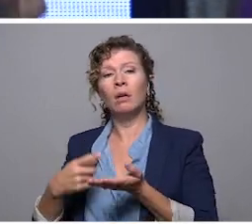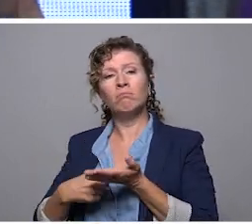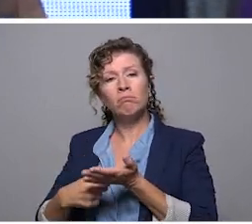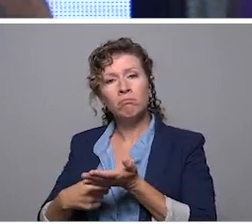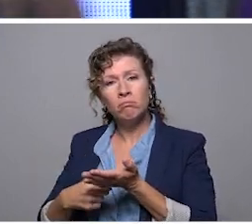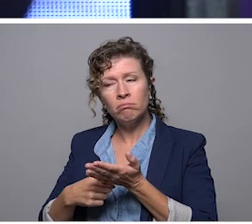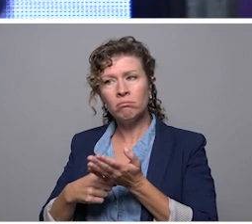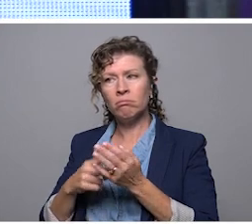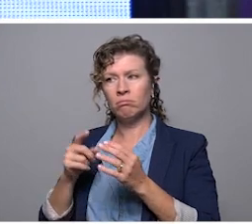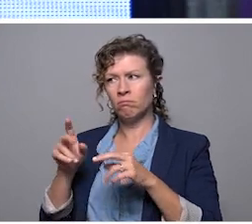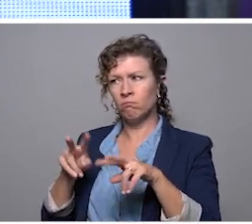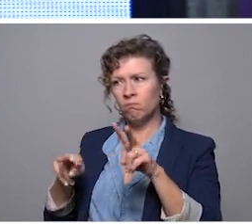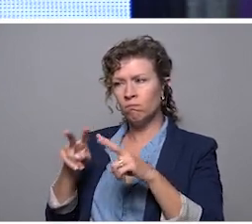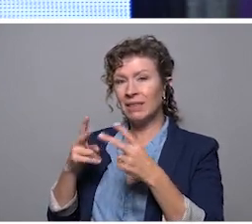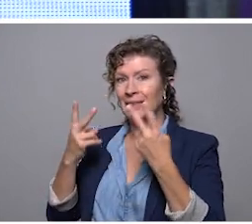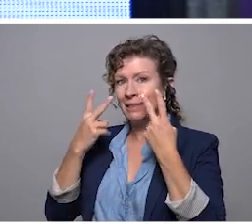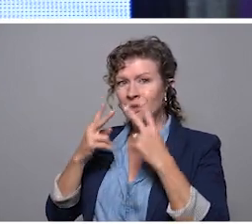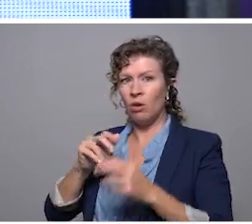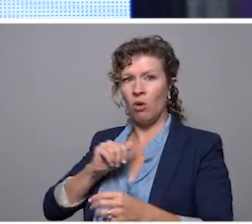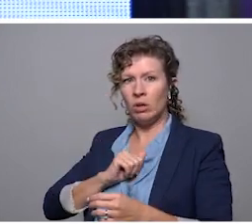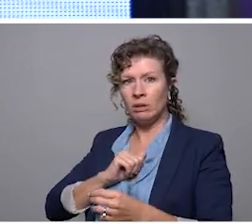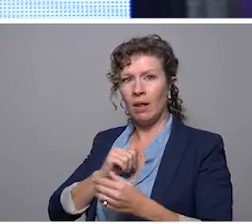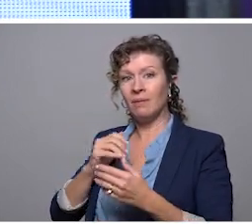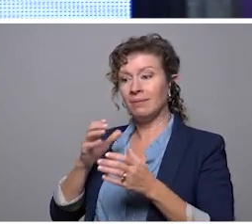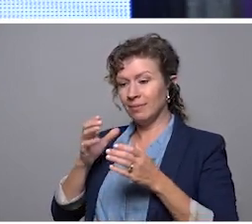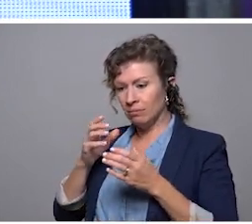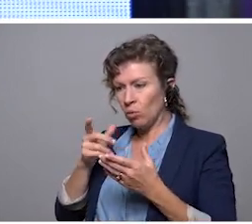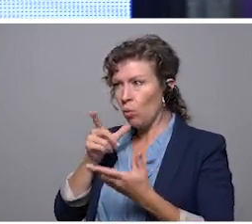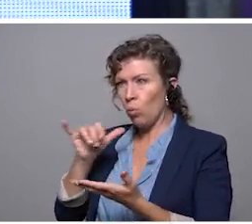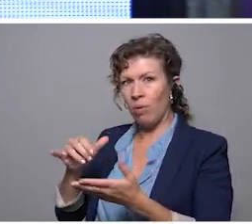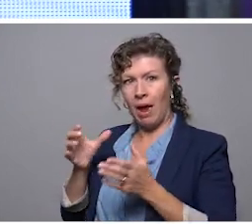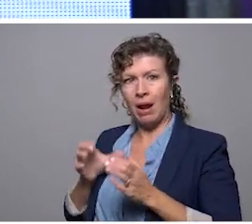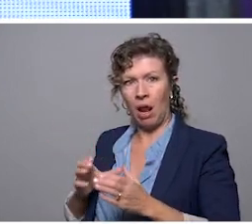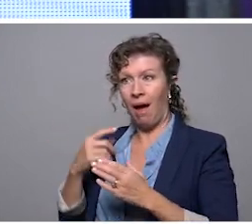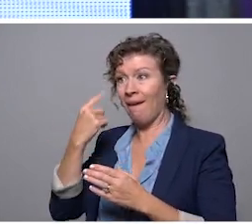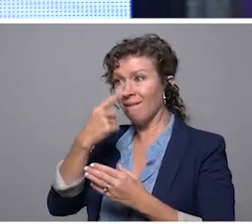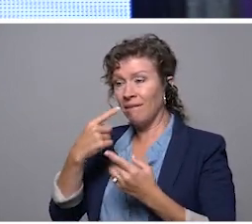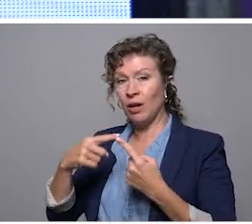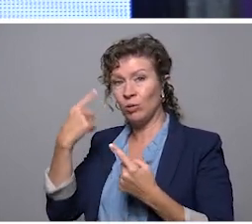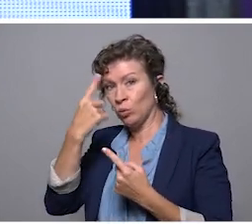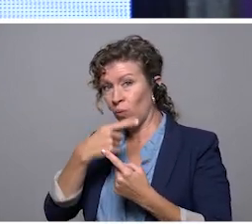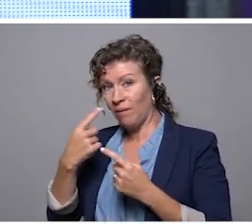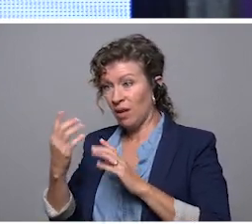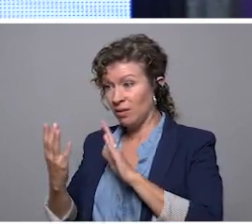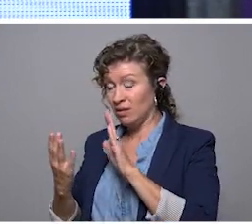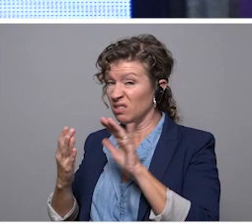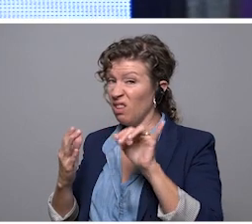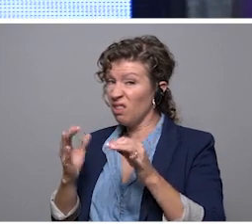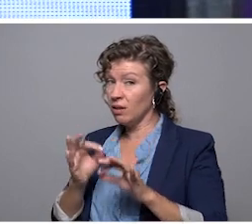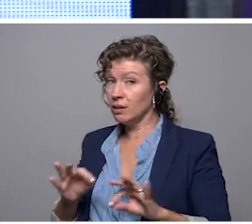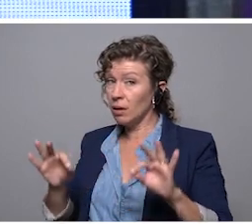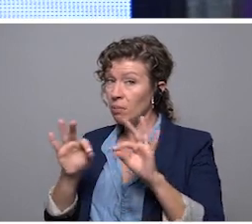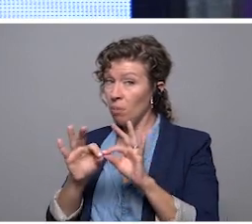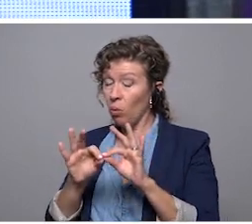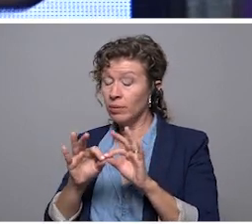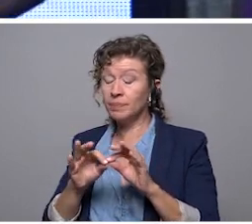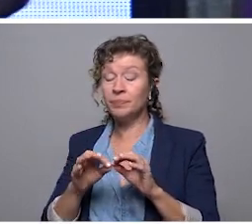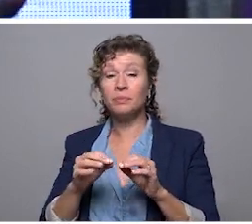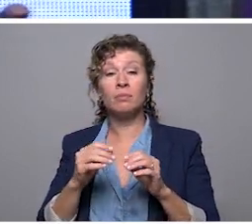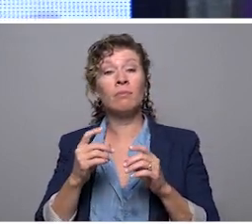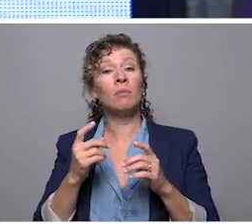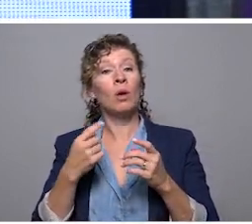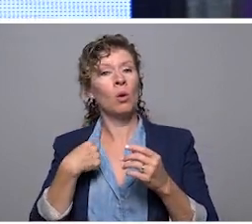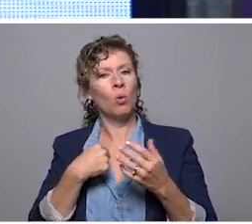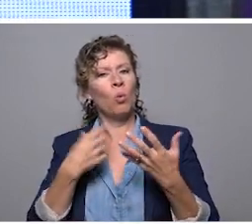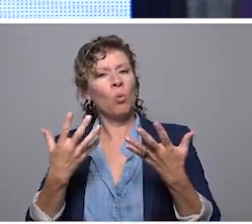directamente el cliente cara a cara y eso pues es importante hasta hoy ya queremos introducir